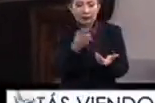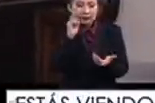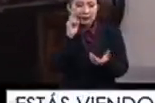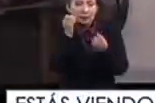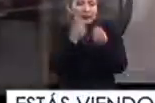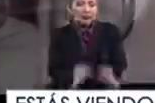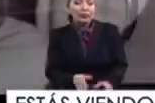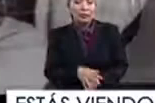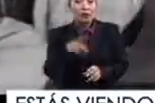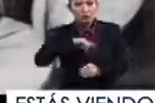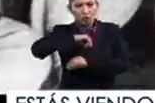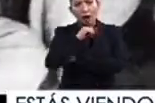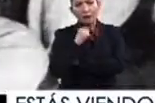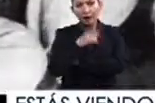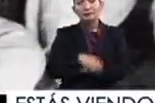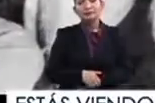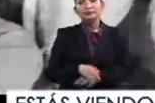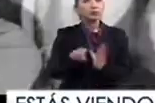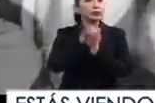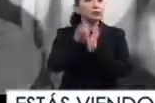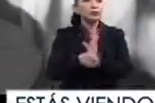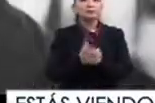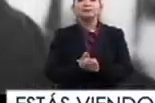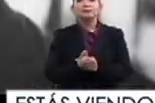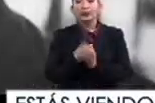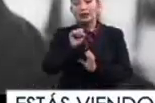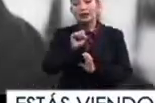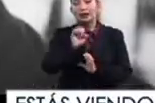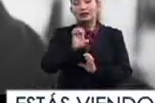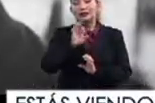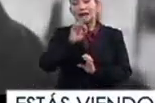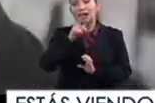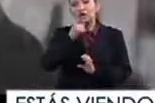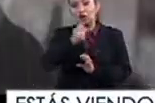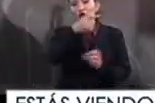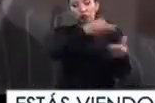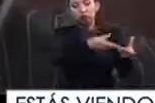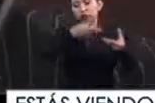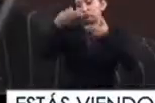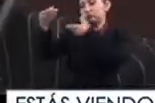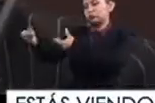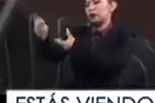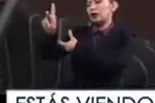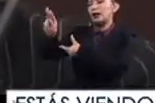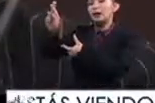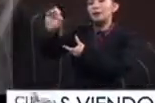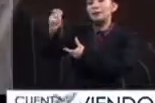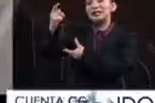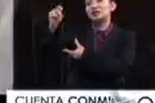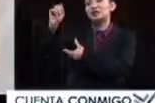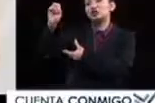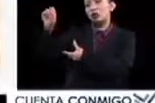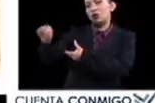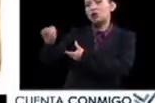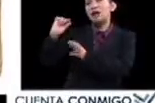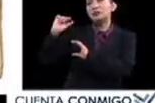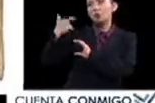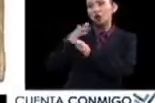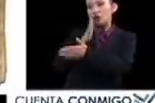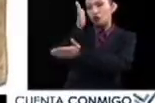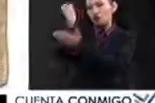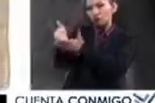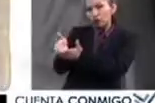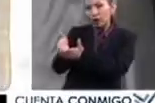Se pierde, Pero sí. tú lo guardas. Sí, por ejemplo, Sergio también entregó sus cosas a Princeton, y hace poco